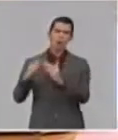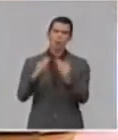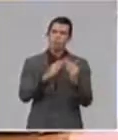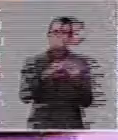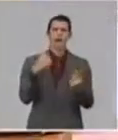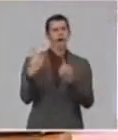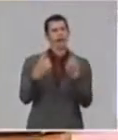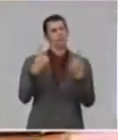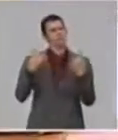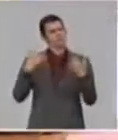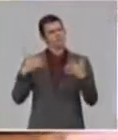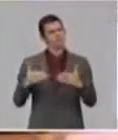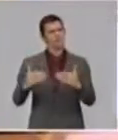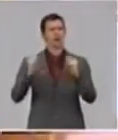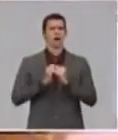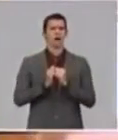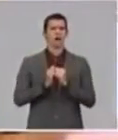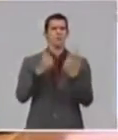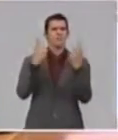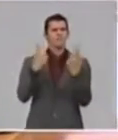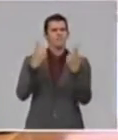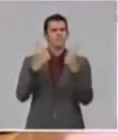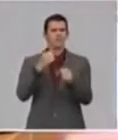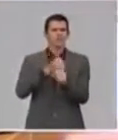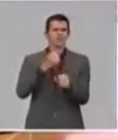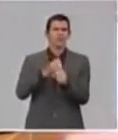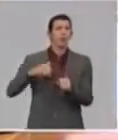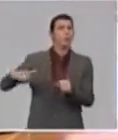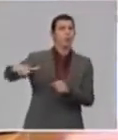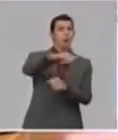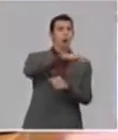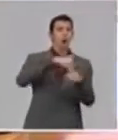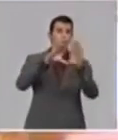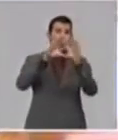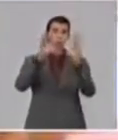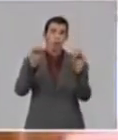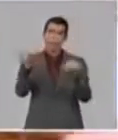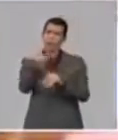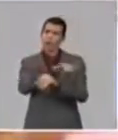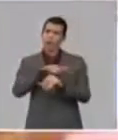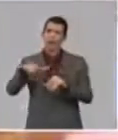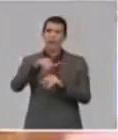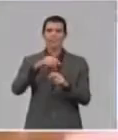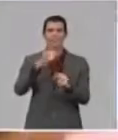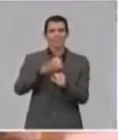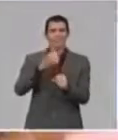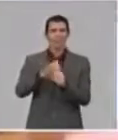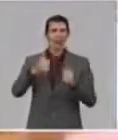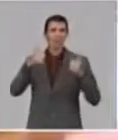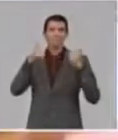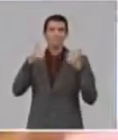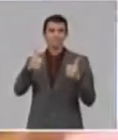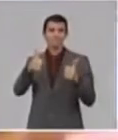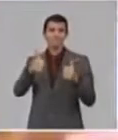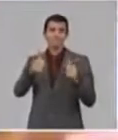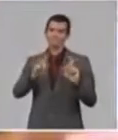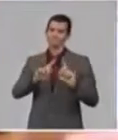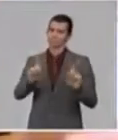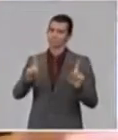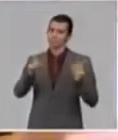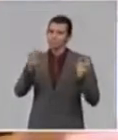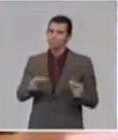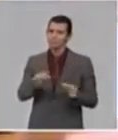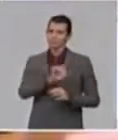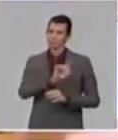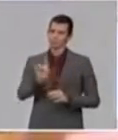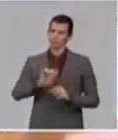los municipios, en todas las provincias, no se elabora exactamente igual. Y nosotros, aunque tenemos un avance grande, no podemos conformarnos con lo que está